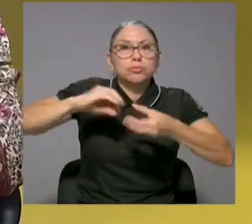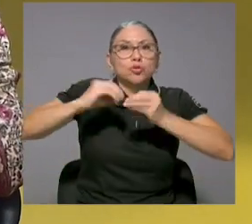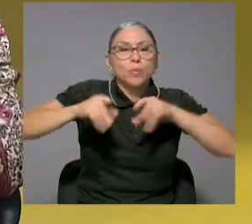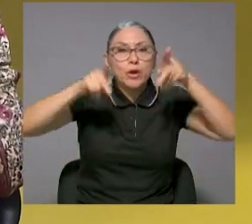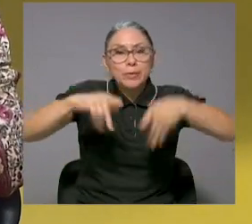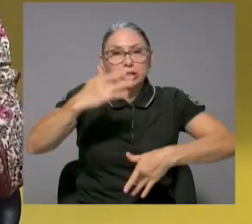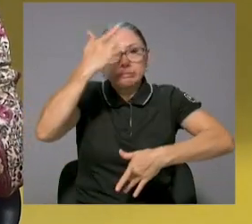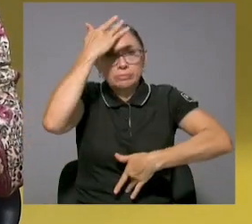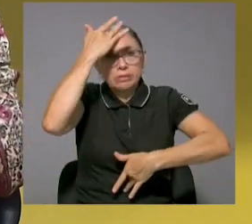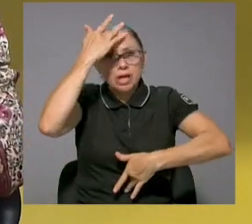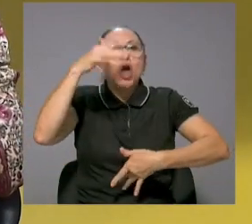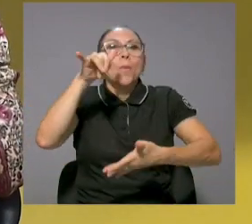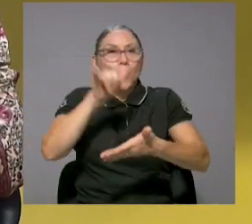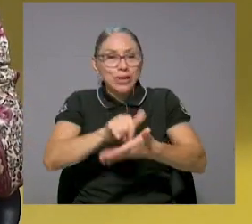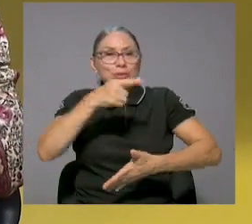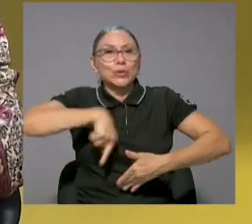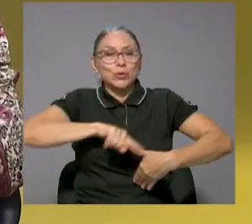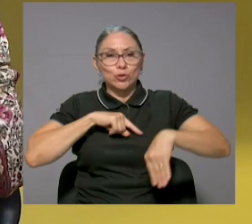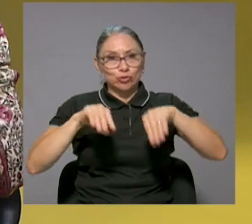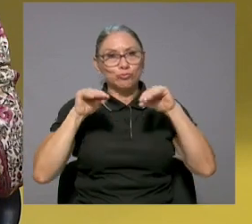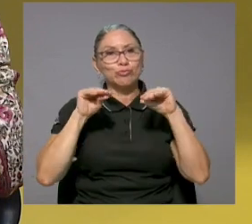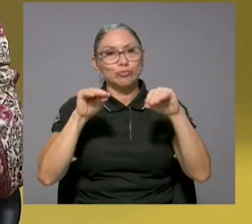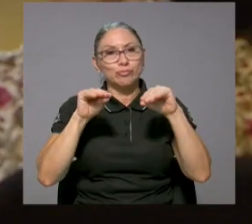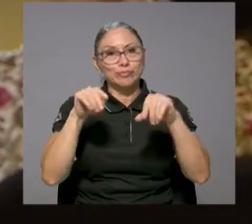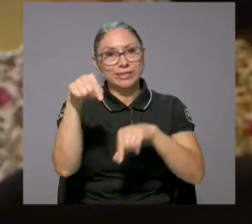estado dando educación al respecto.